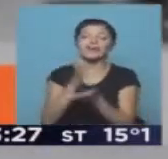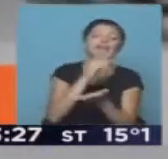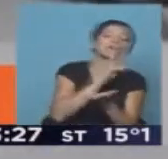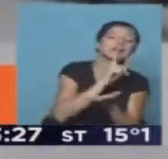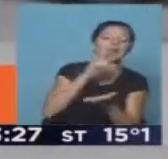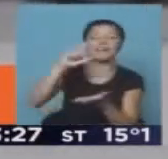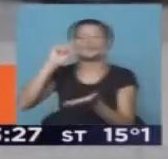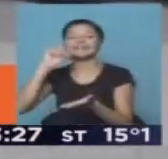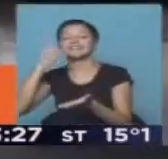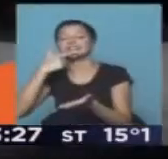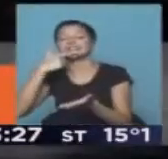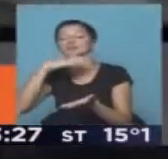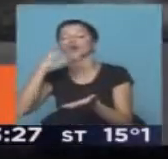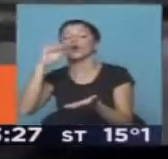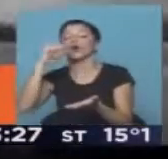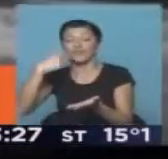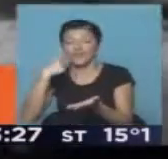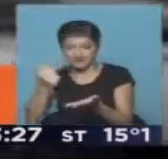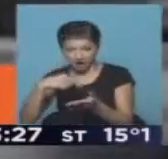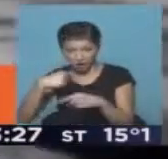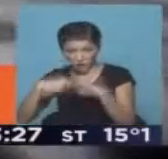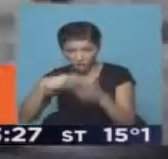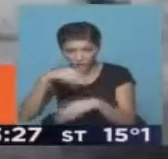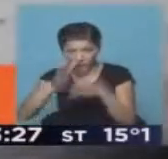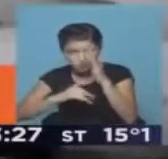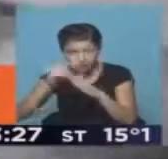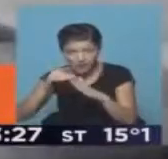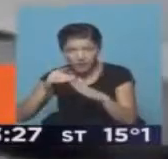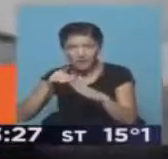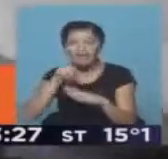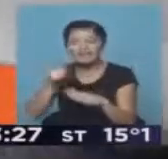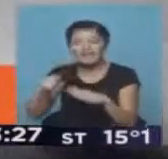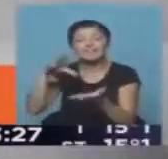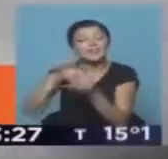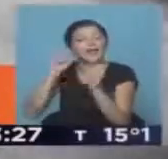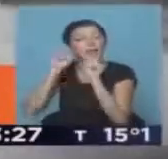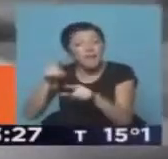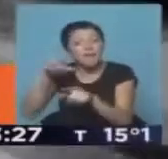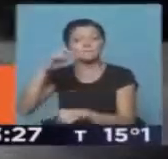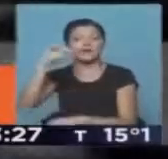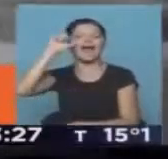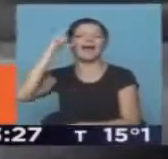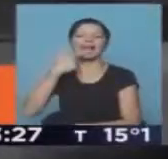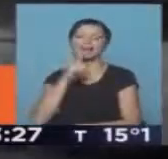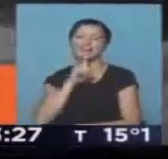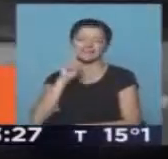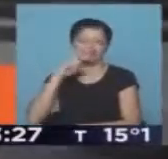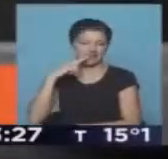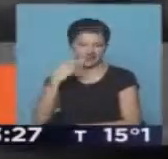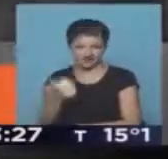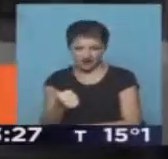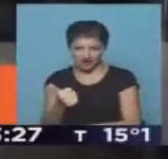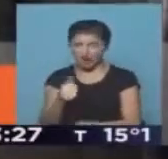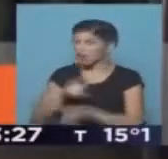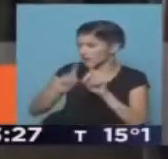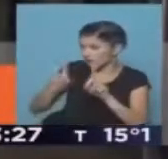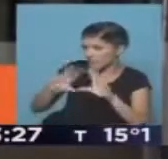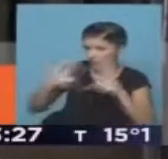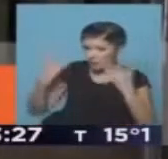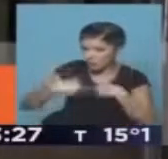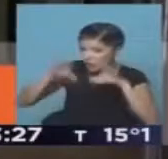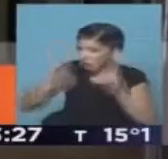cisjordania avanza sobre lo que vendría a ser territorio palestino pese a las quejas de todo el mundo